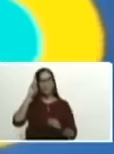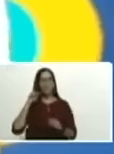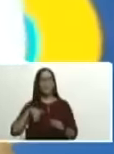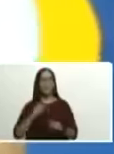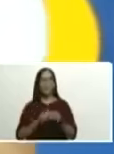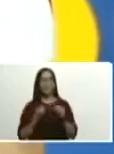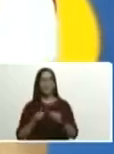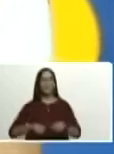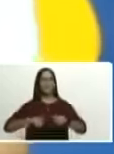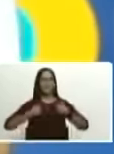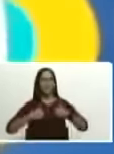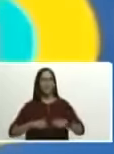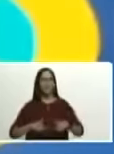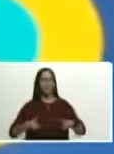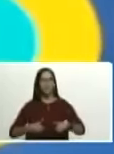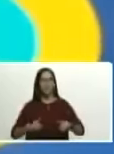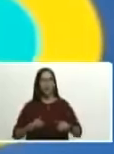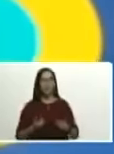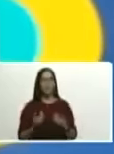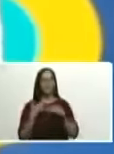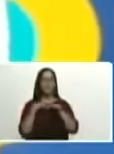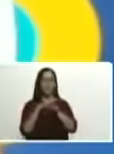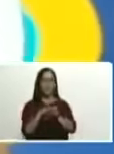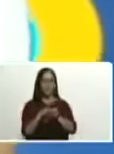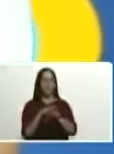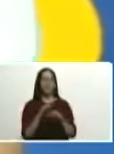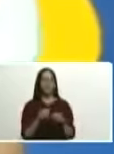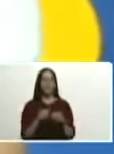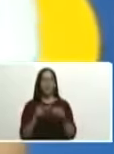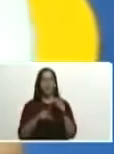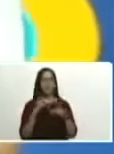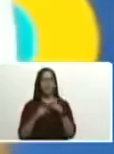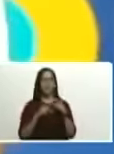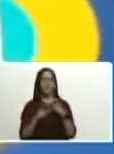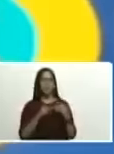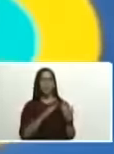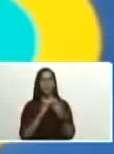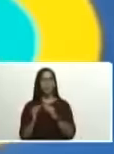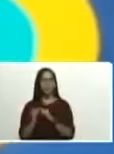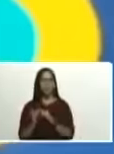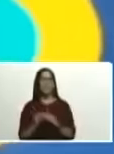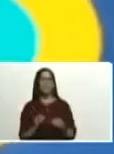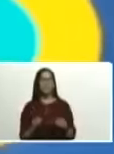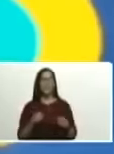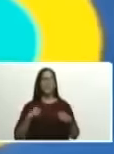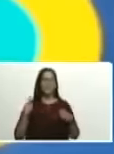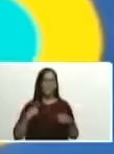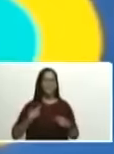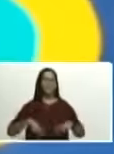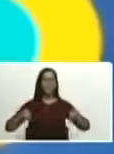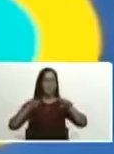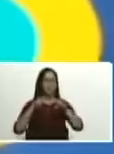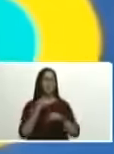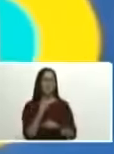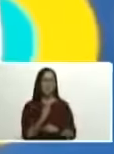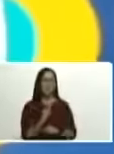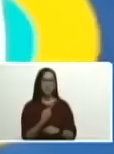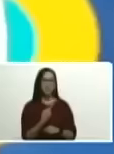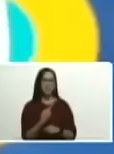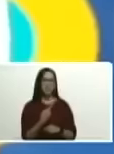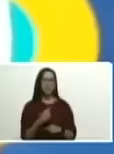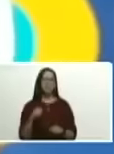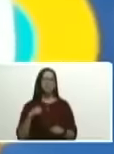que podemos hacer mayores esfuerzos para incorporar los productos de los comuneros y comuneras que además vale decir,